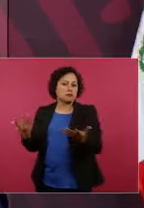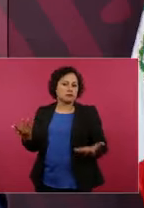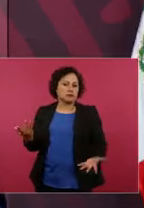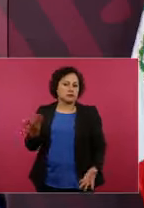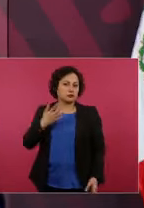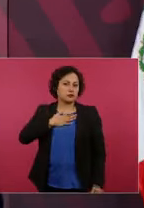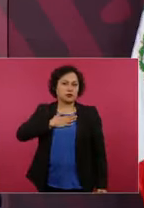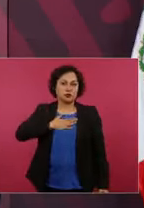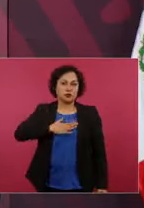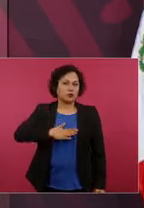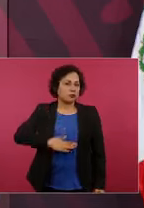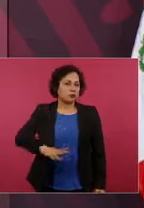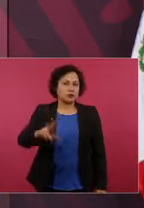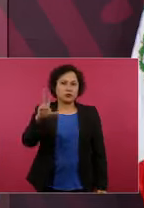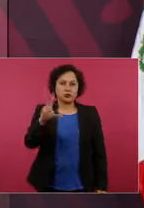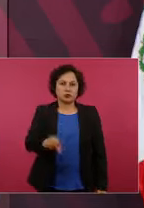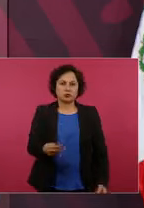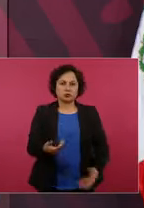injustamente encarcelado.